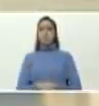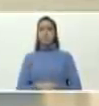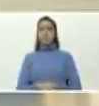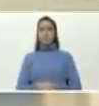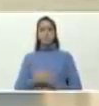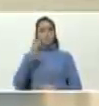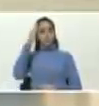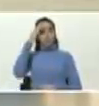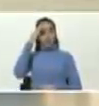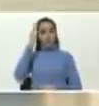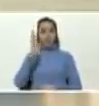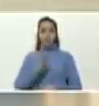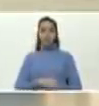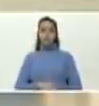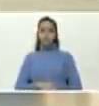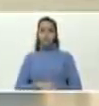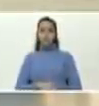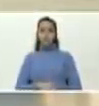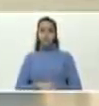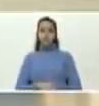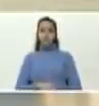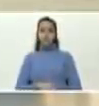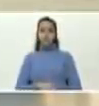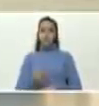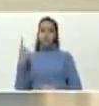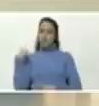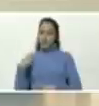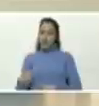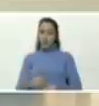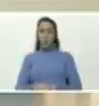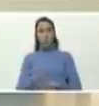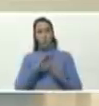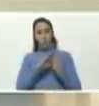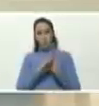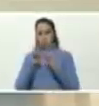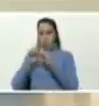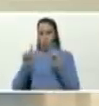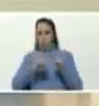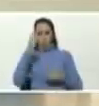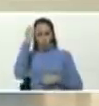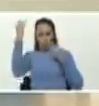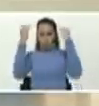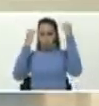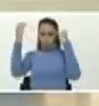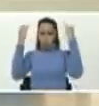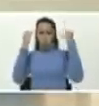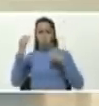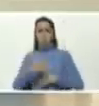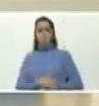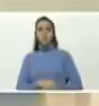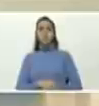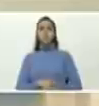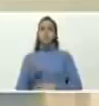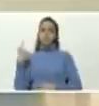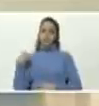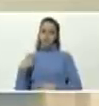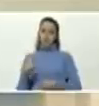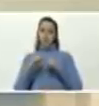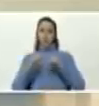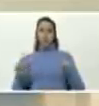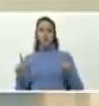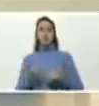¿Sabe usted que teníamos criterios diferentes? Tenemos criterios